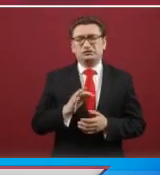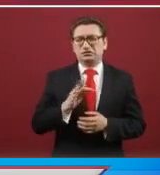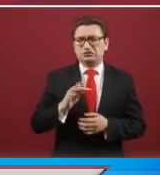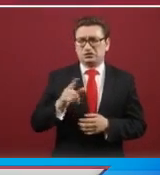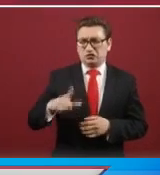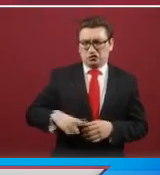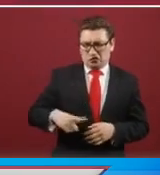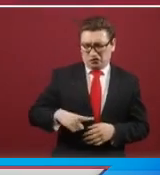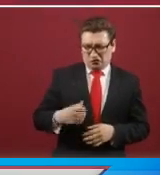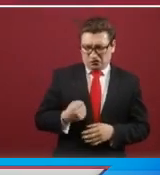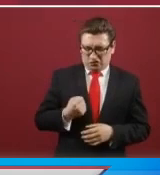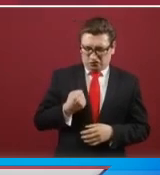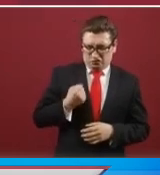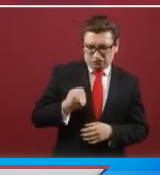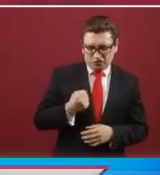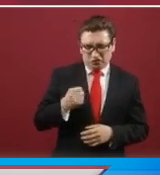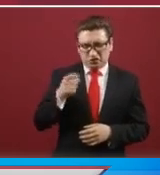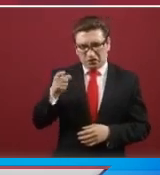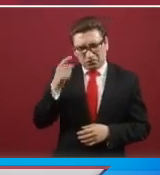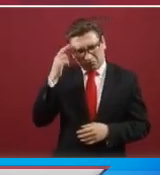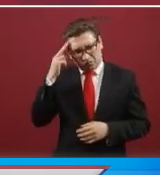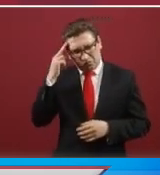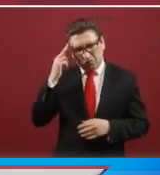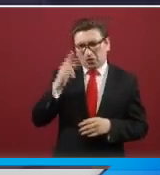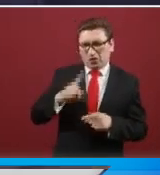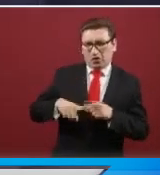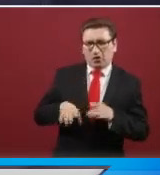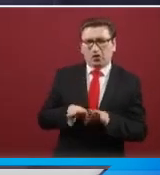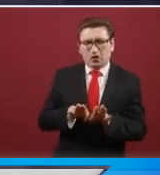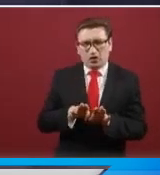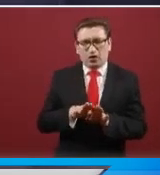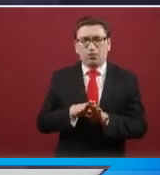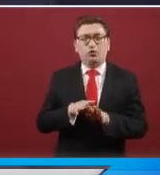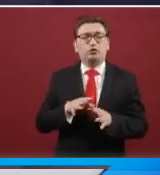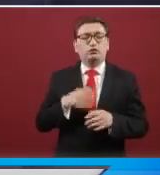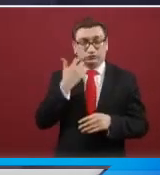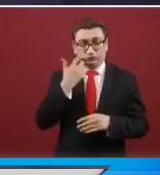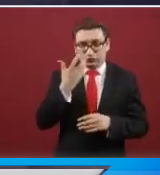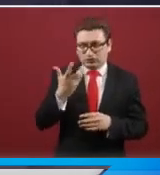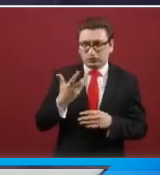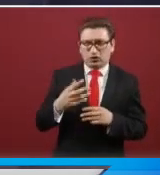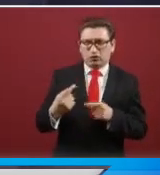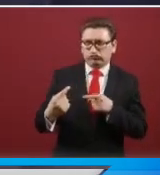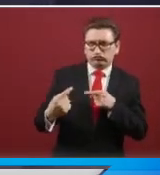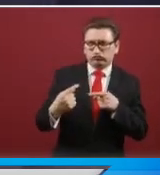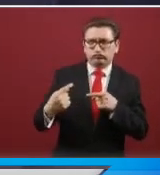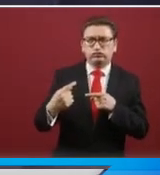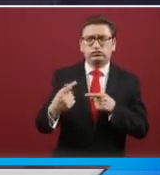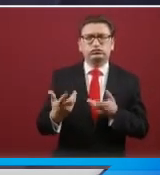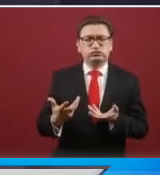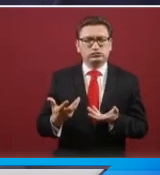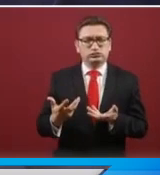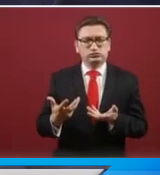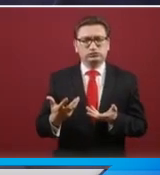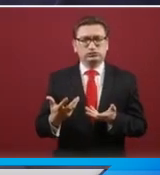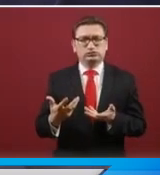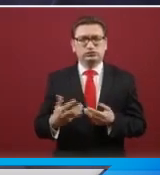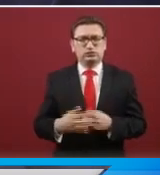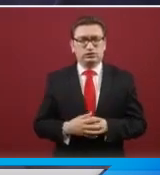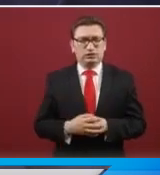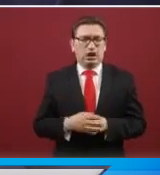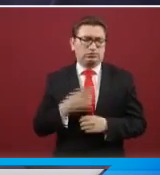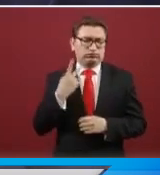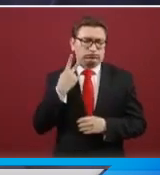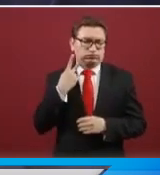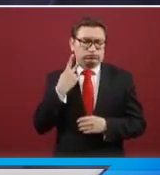elementos para lograr un crecimiento económico sano, sin inflación, sin deuda y sin devaluación. El primero es no permitir la corrupción y los